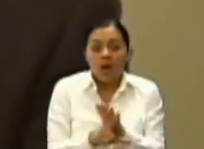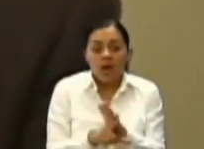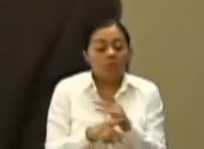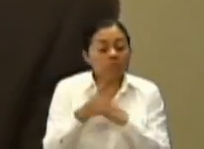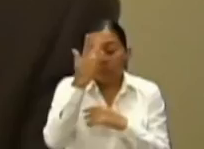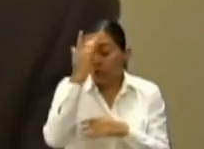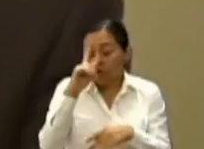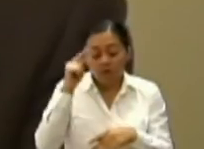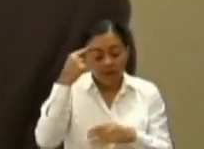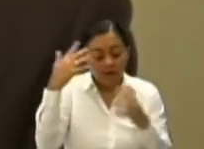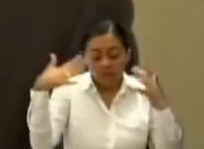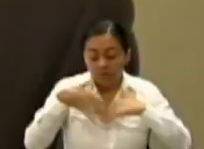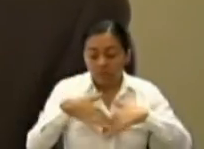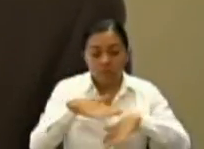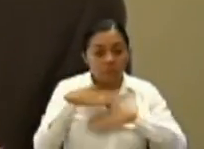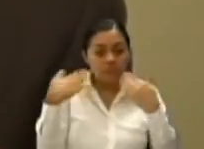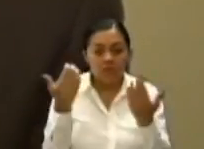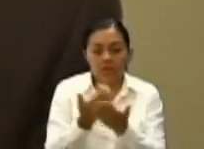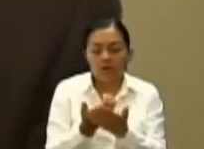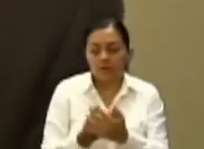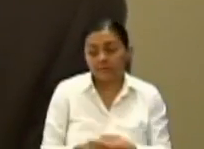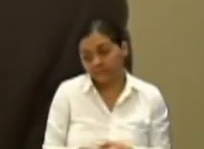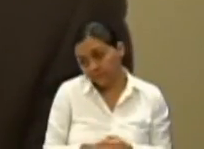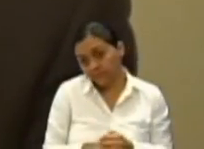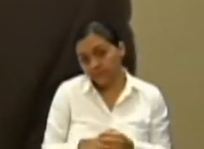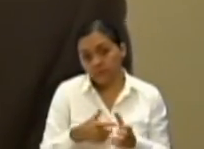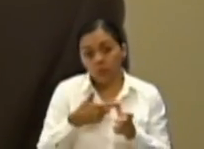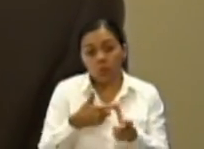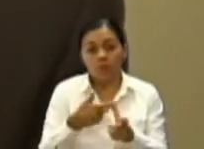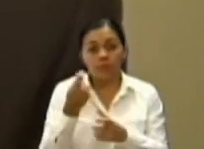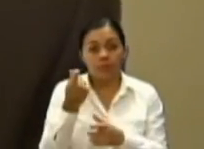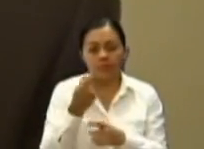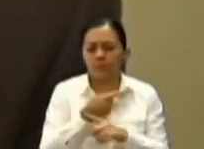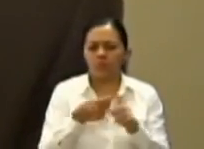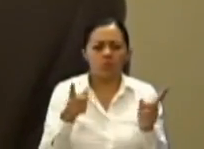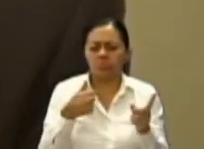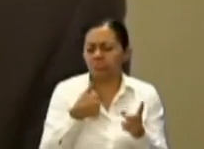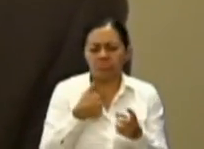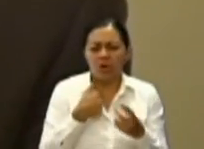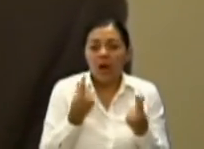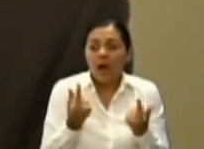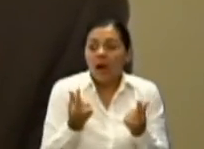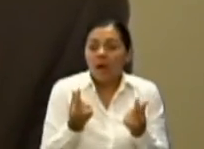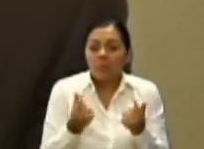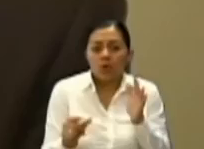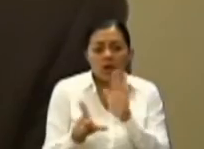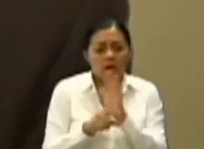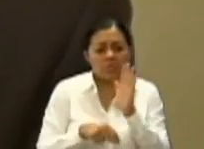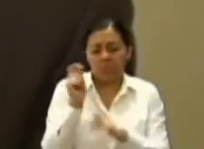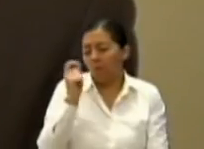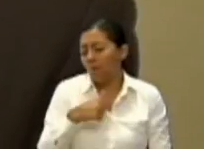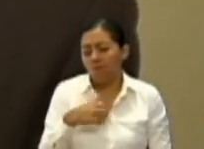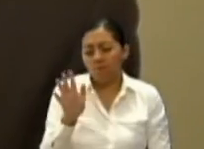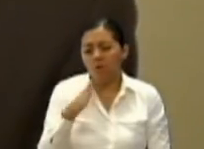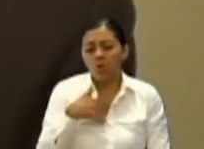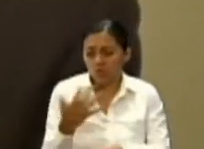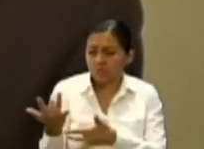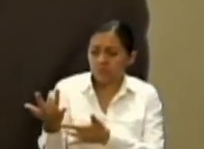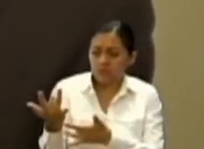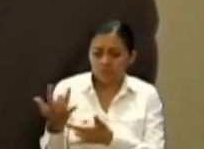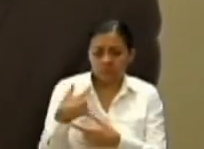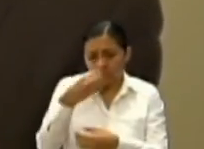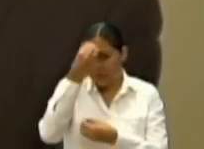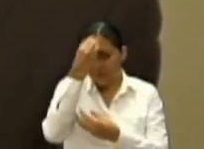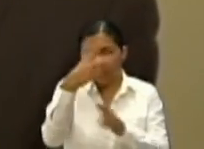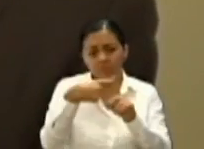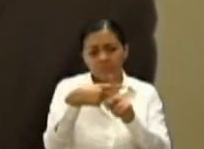el estado ecuatoriano estamos tan quebrada estamos tan urgente de plata que no tenemos ningún apuro en esperar el tiempo que sea necesario para informar adecuadamente